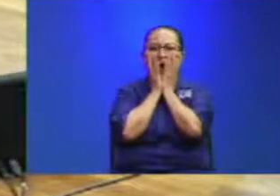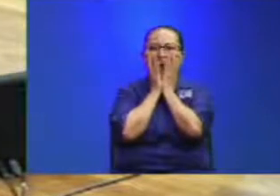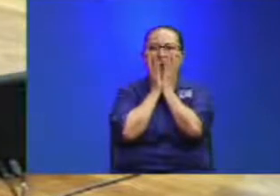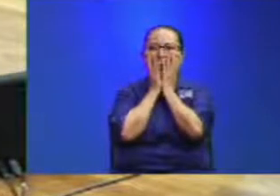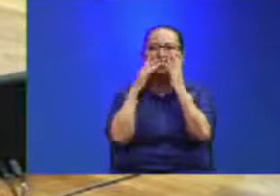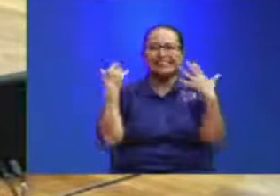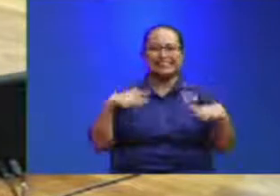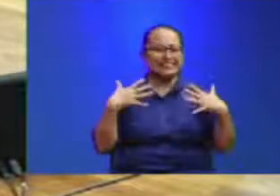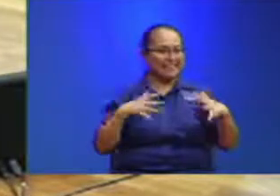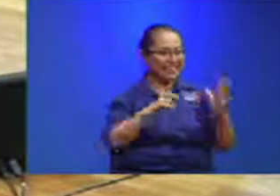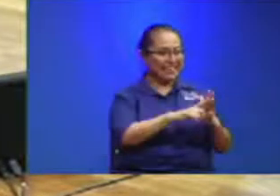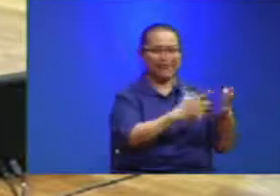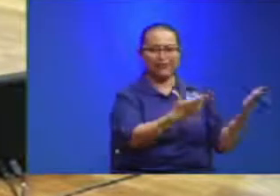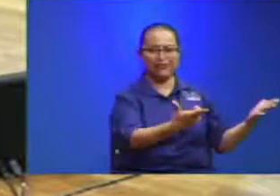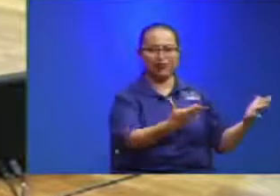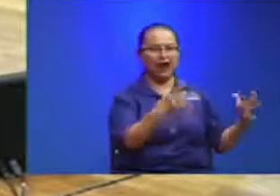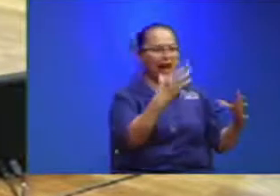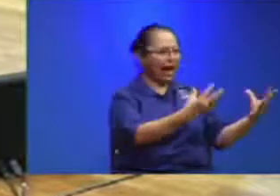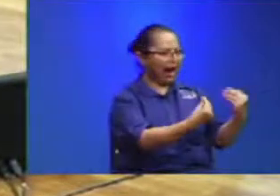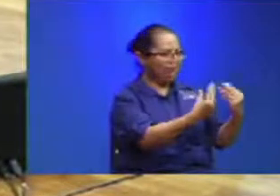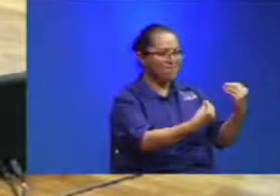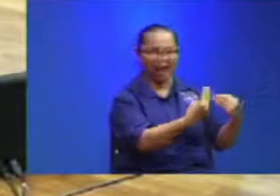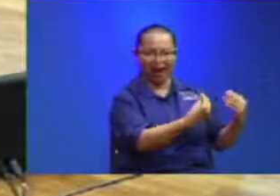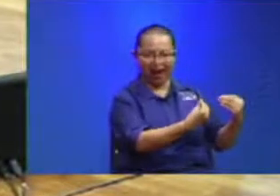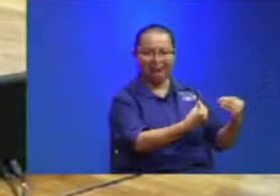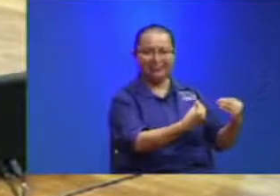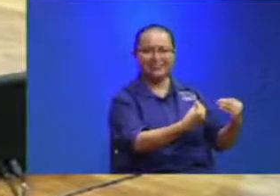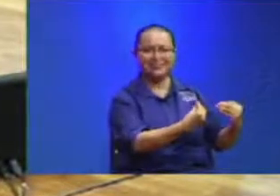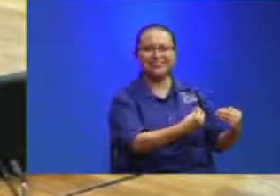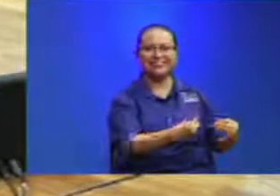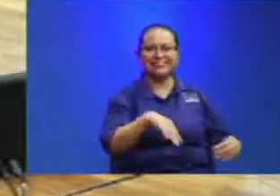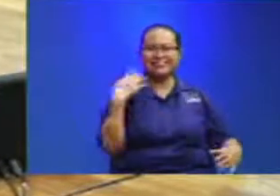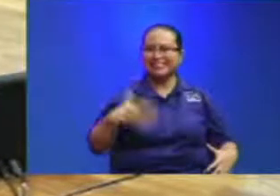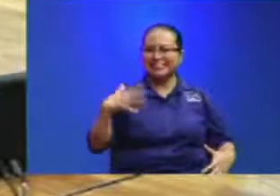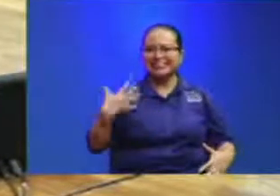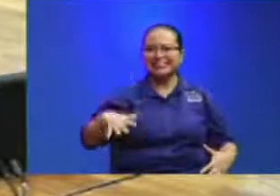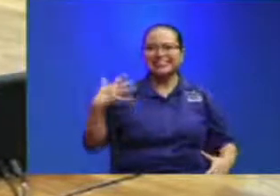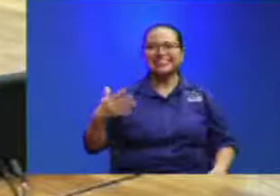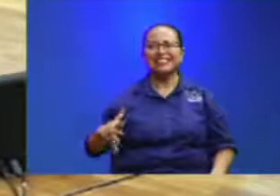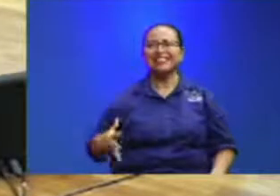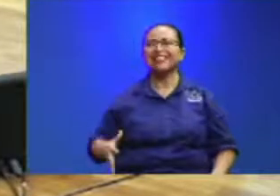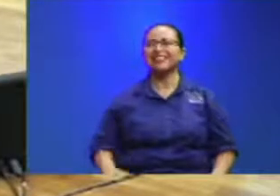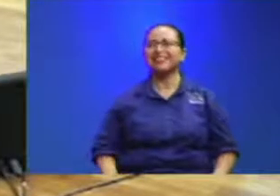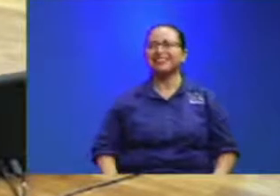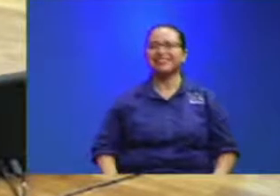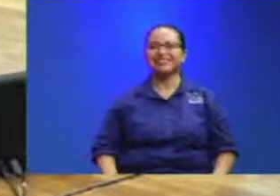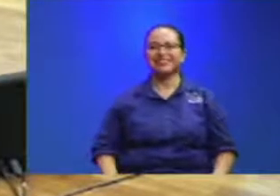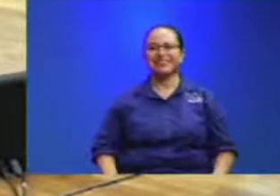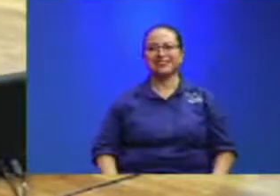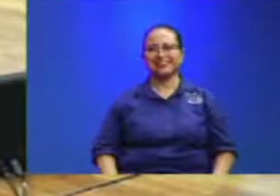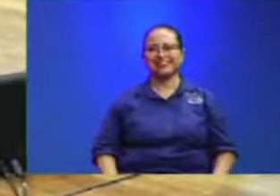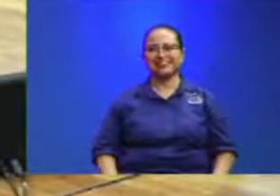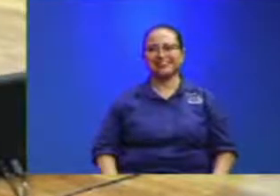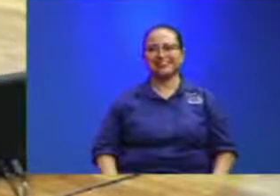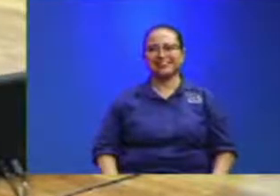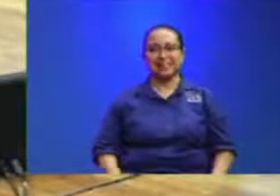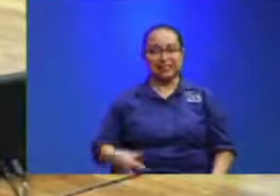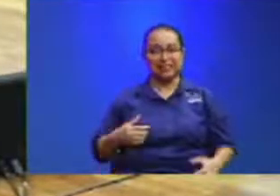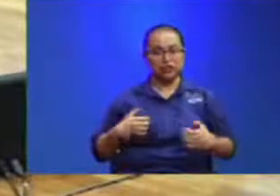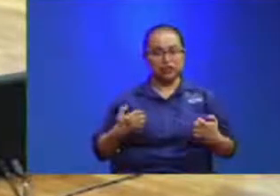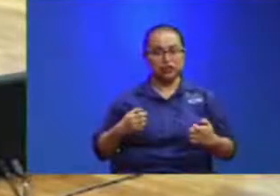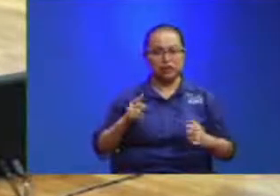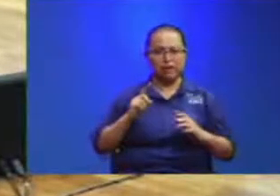este libro habla y suele ahora y entonces me fui